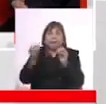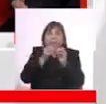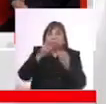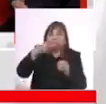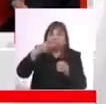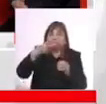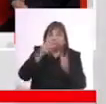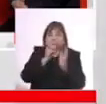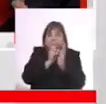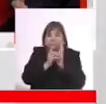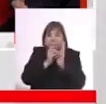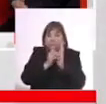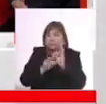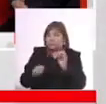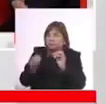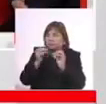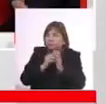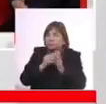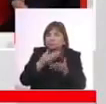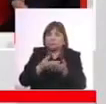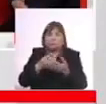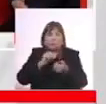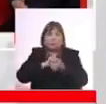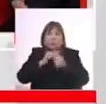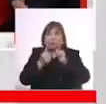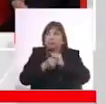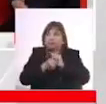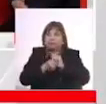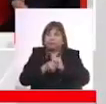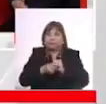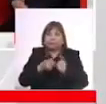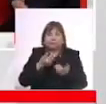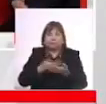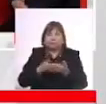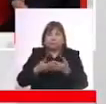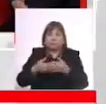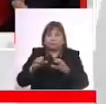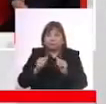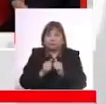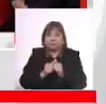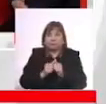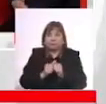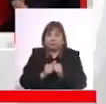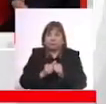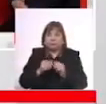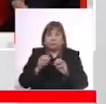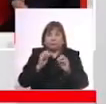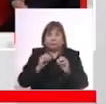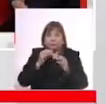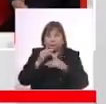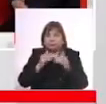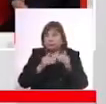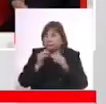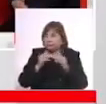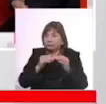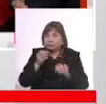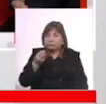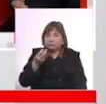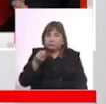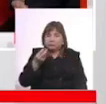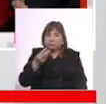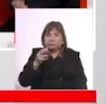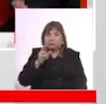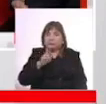disposición complementaria modificatoria que prorrogue el plazo de vigencia establecido en el artículo 12 del decreto de